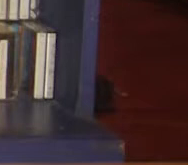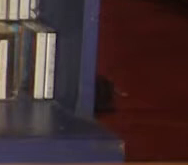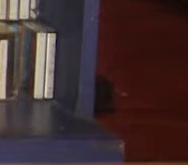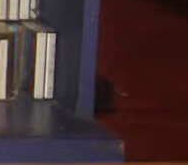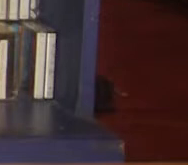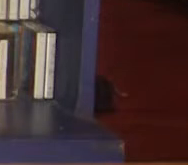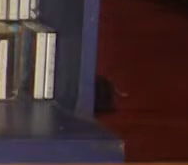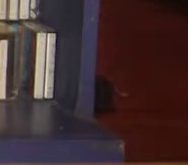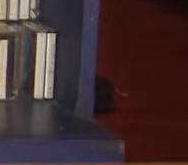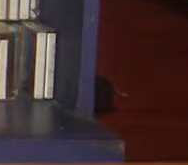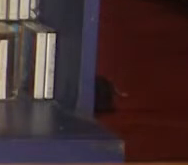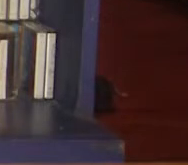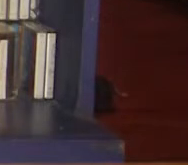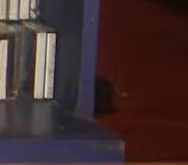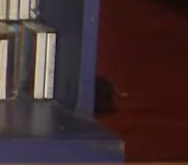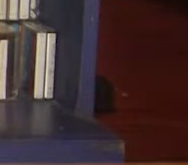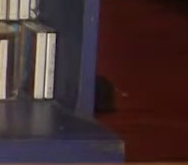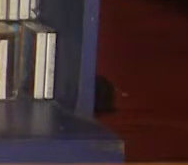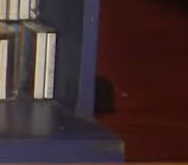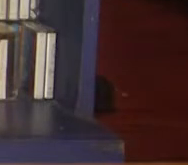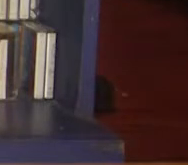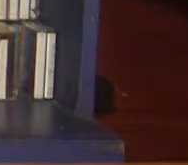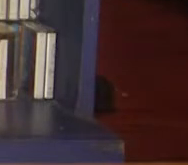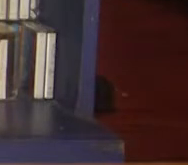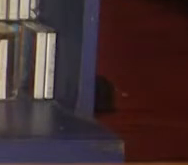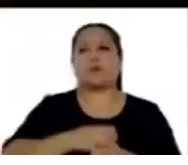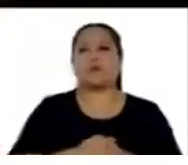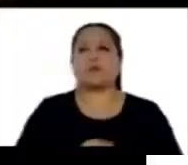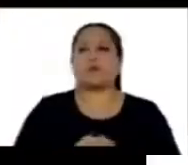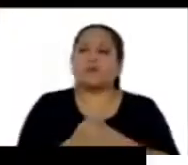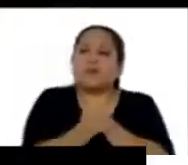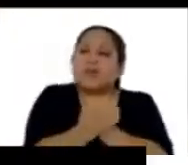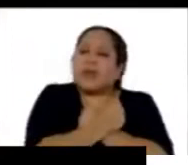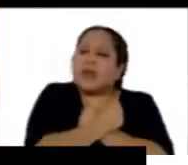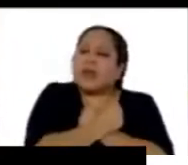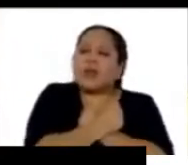lejos los famosos Keiko Fujimori y Hernando Soto.